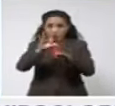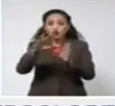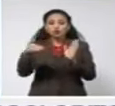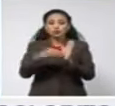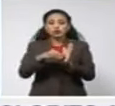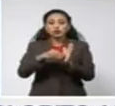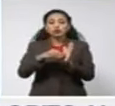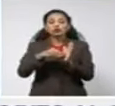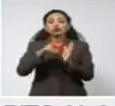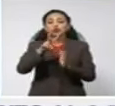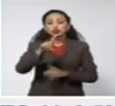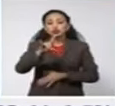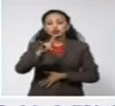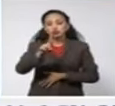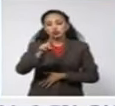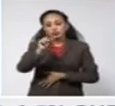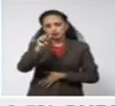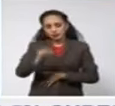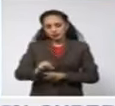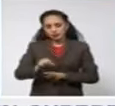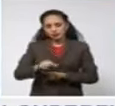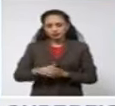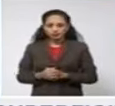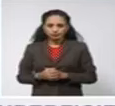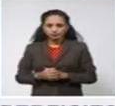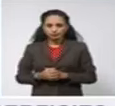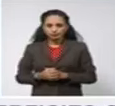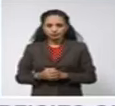8.291 pacientes, en vigilancia